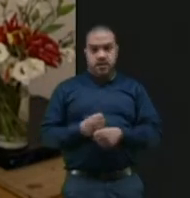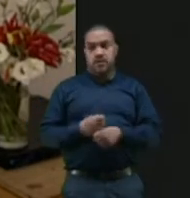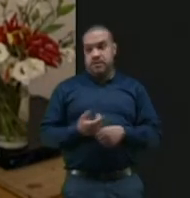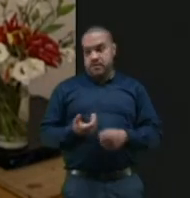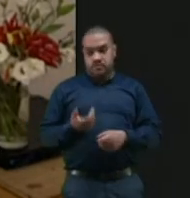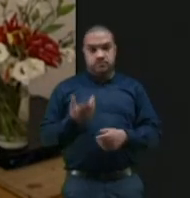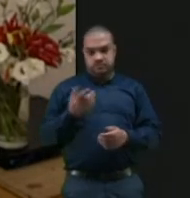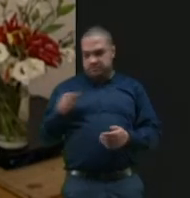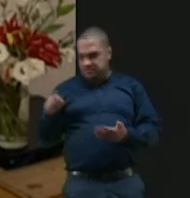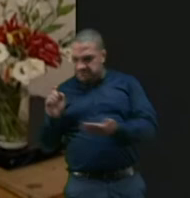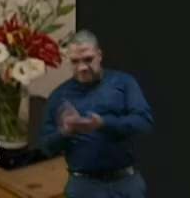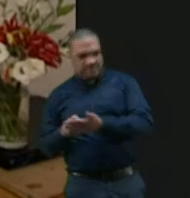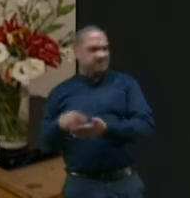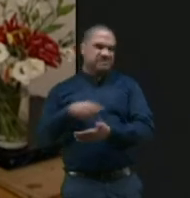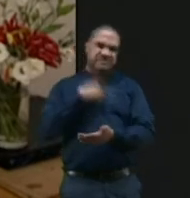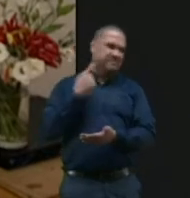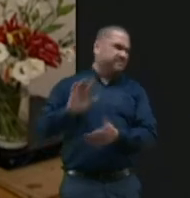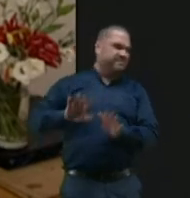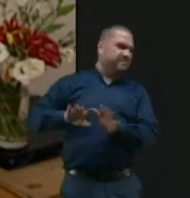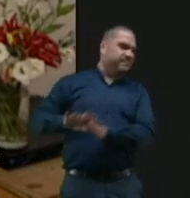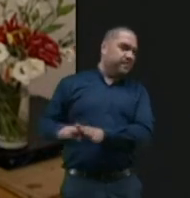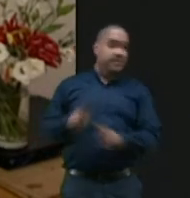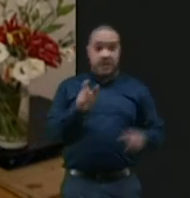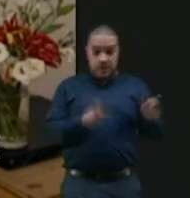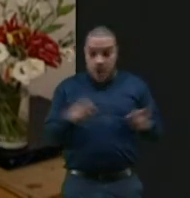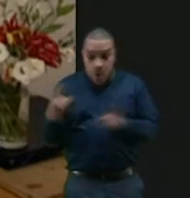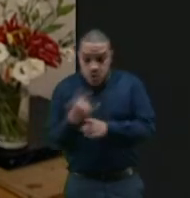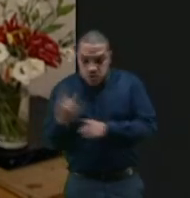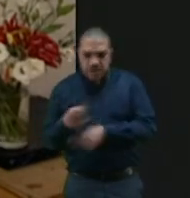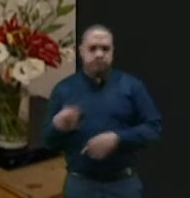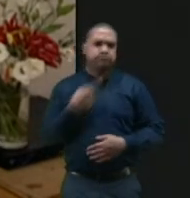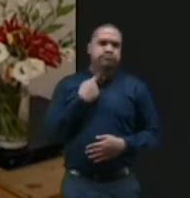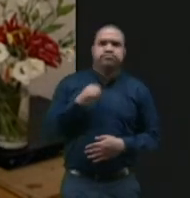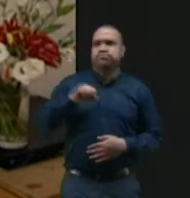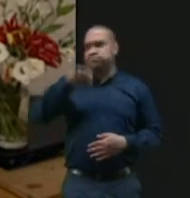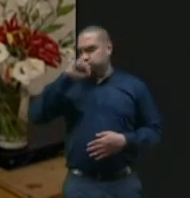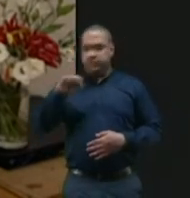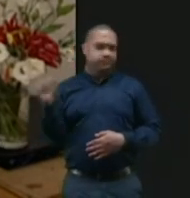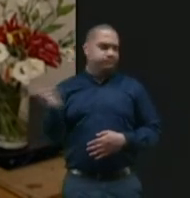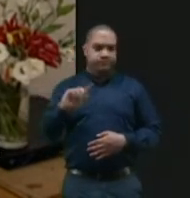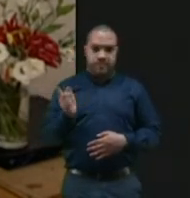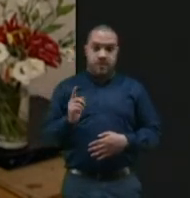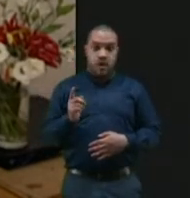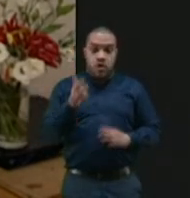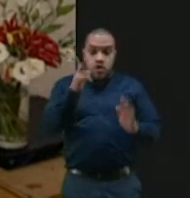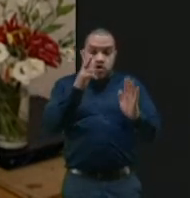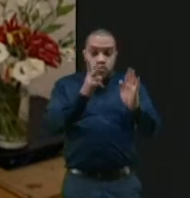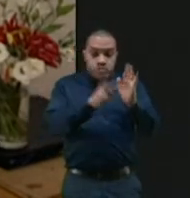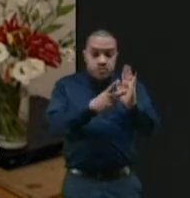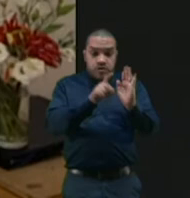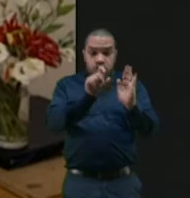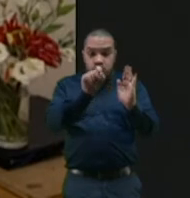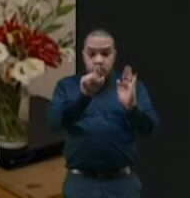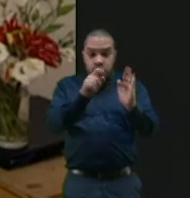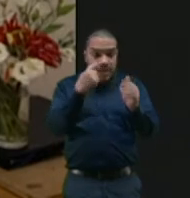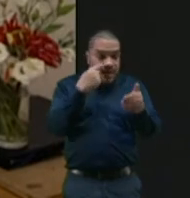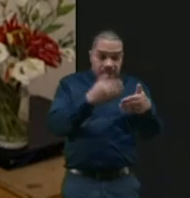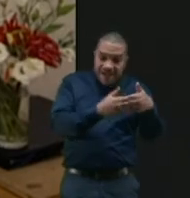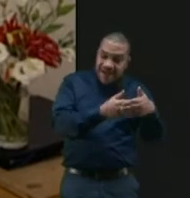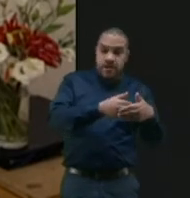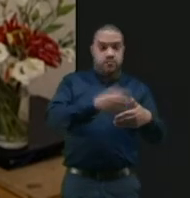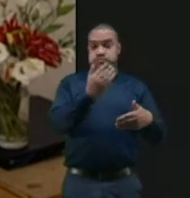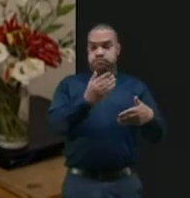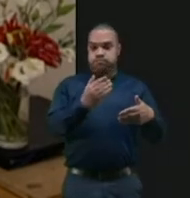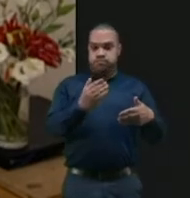otra, tratando de hacer que fuera lo suficientemente bueno. Y fue al inicio del 2011 que empezamos a ver que empezó a volverse